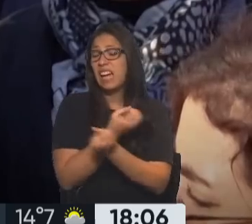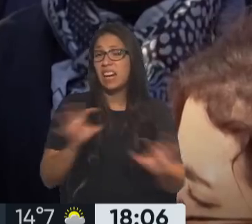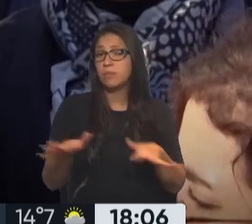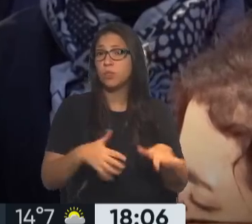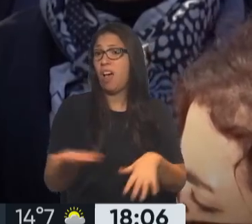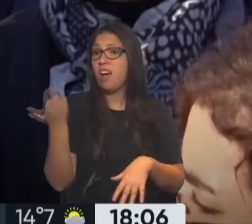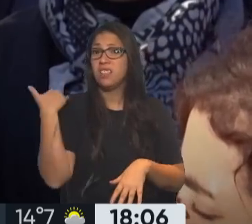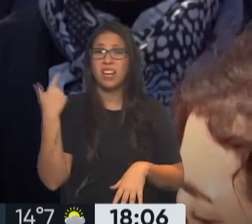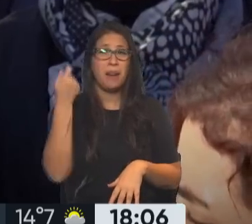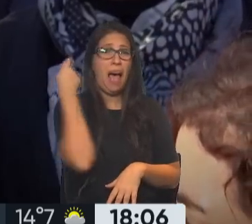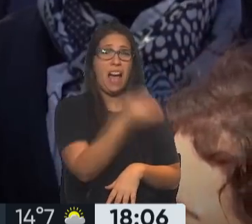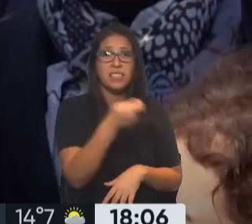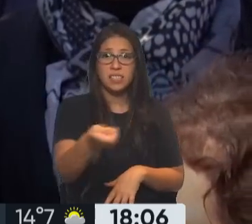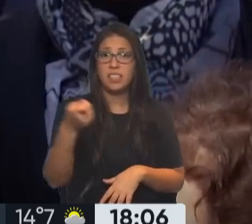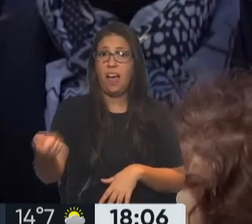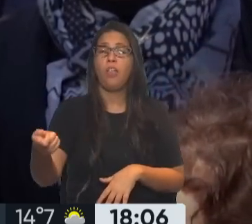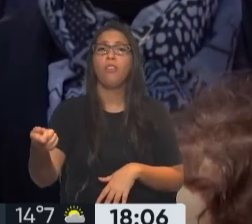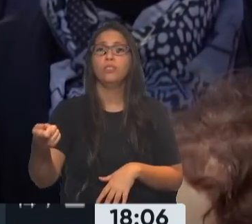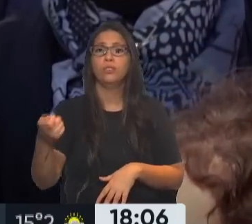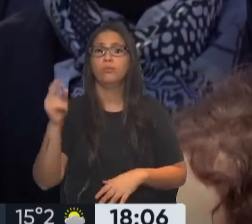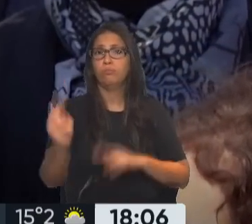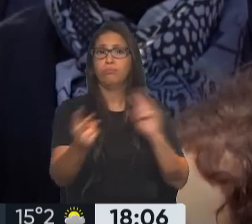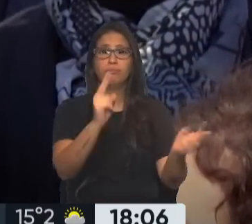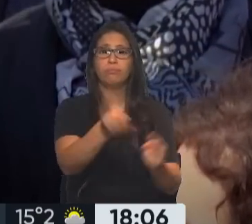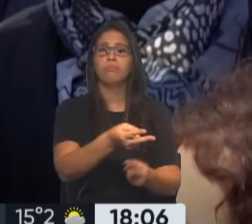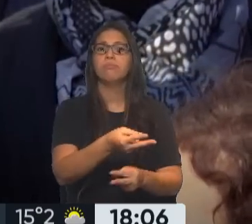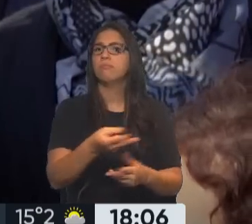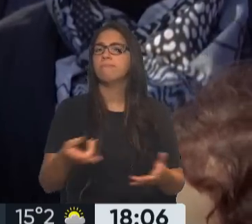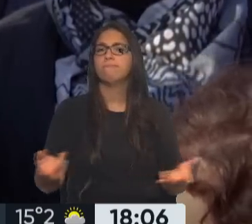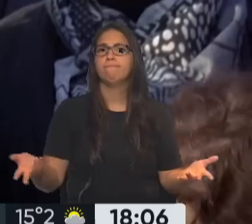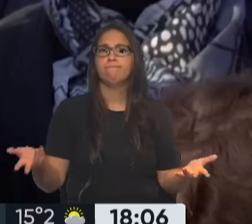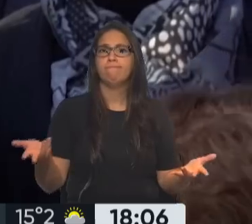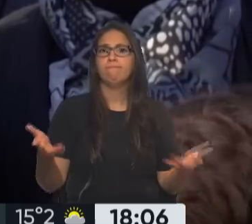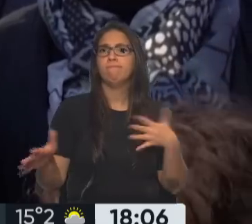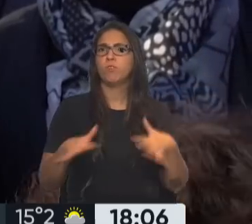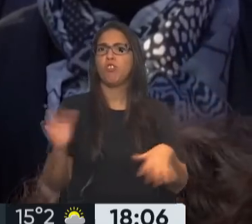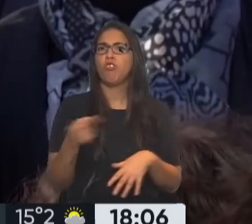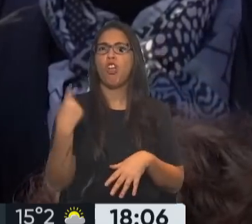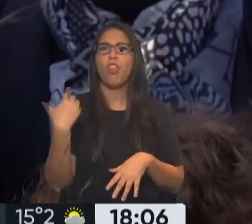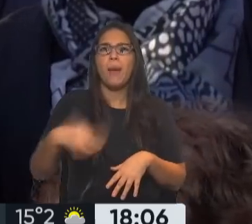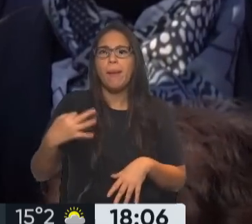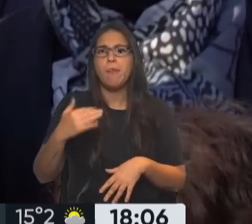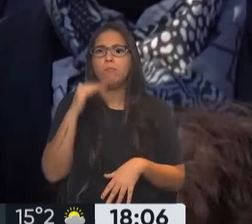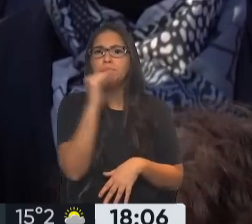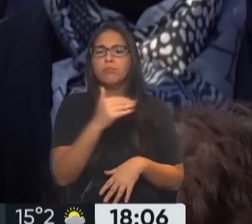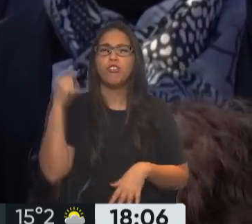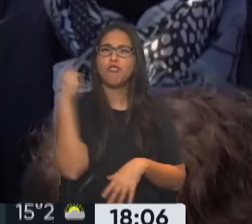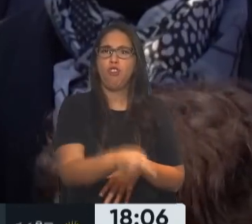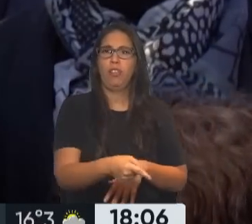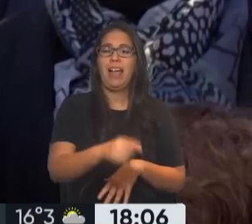ayer en un acto que merece toda la condena, el repudio no solamente del Estado de